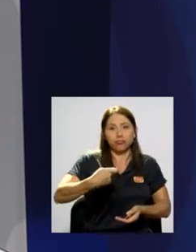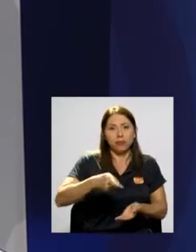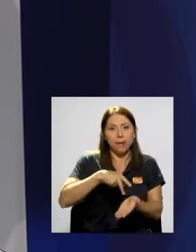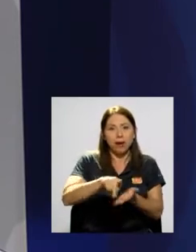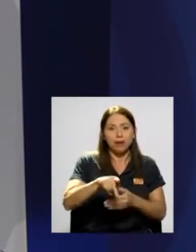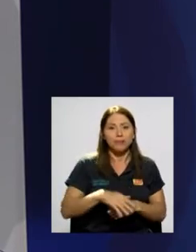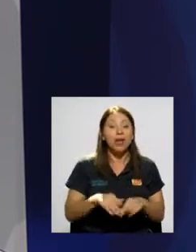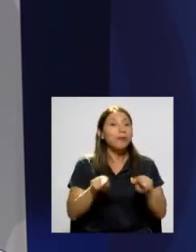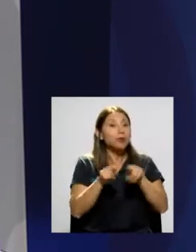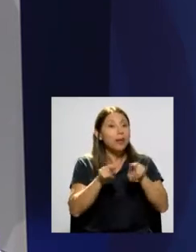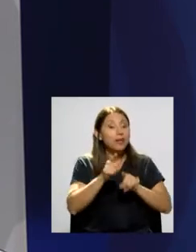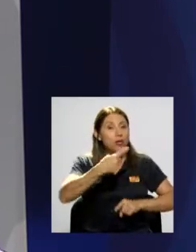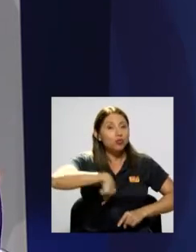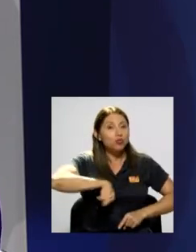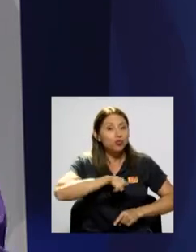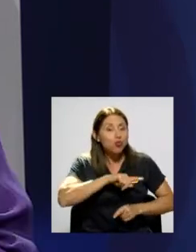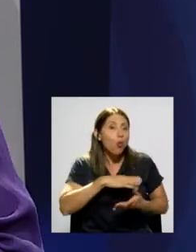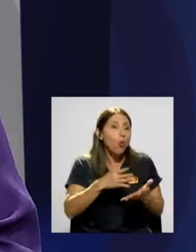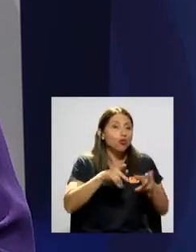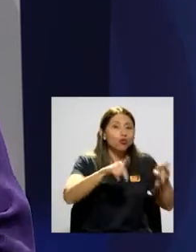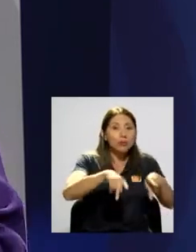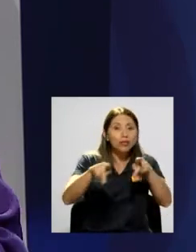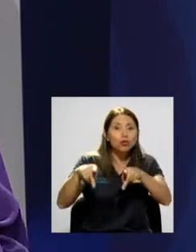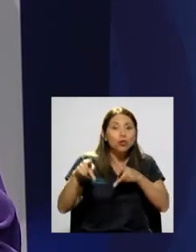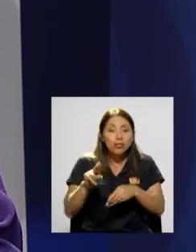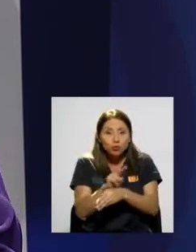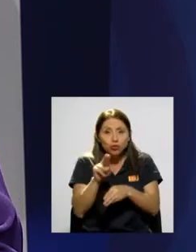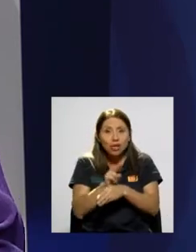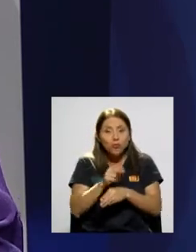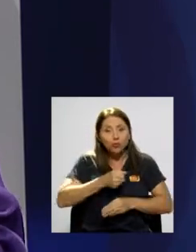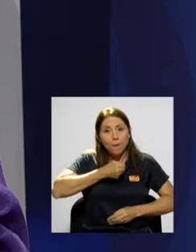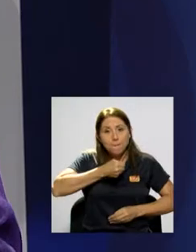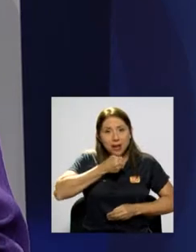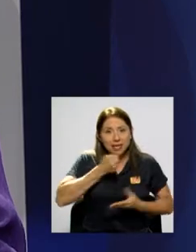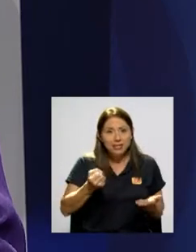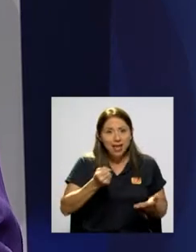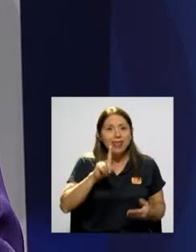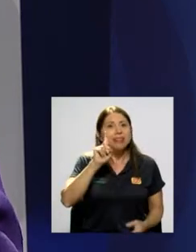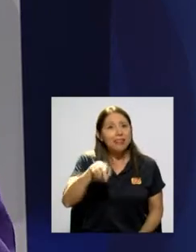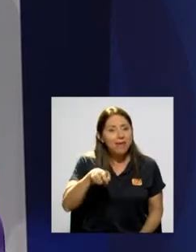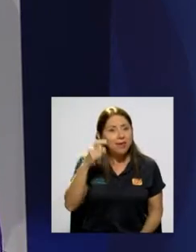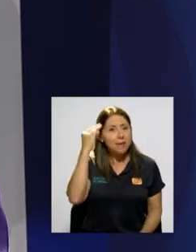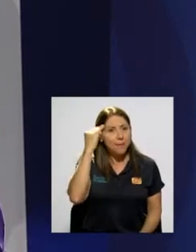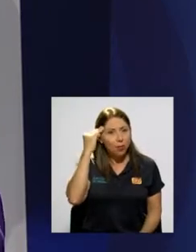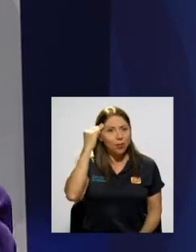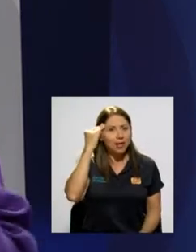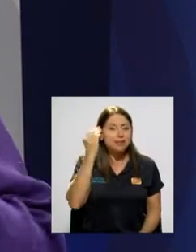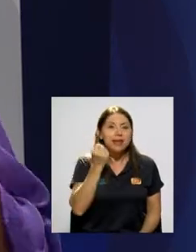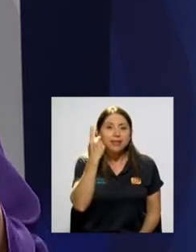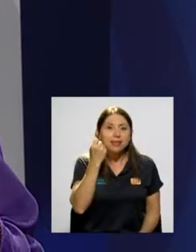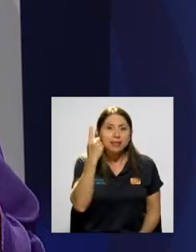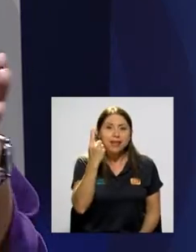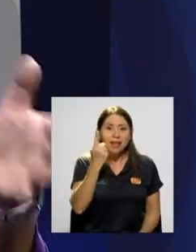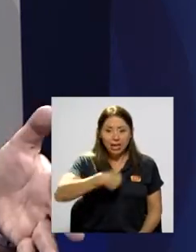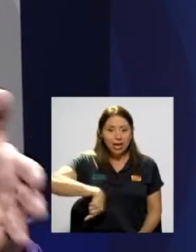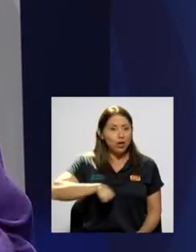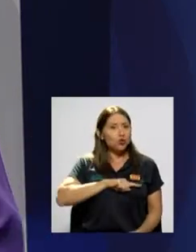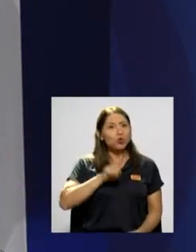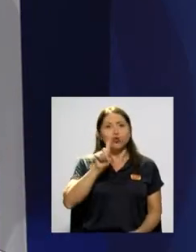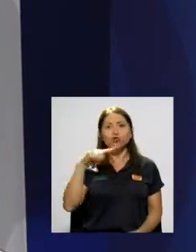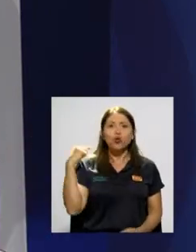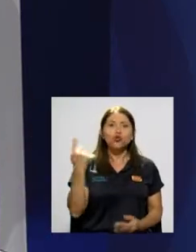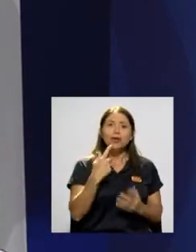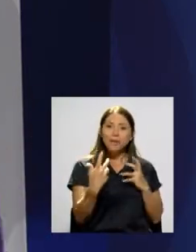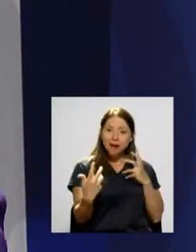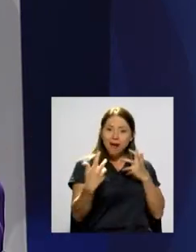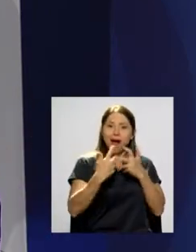como consumidoras y consumidores de prensa deberíamos tener la madurez de entender que no necesariamente vamos a coincidir 100% con la línea editorial de